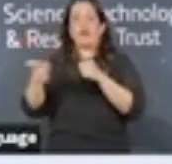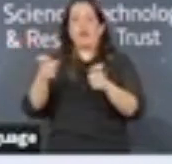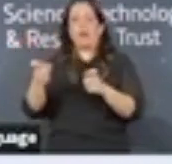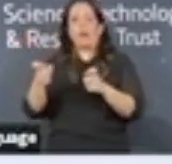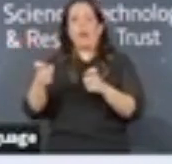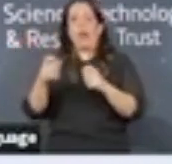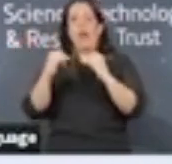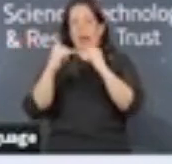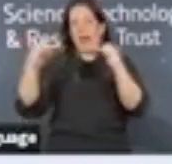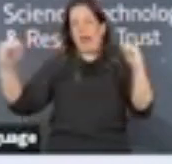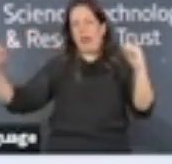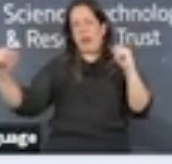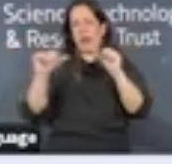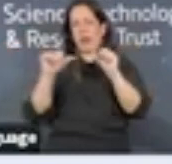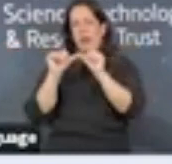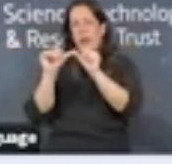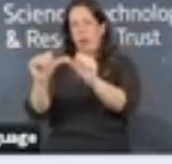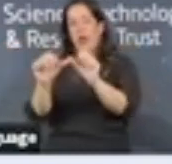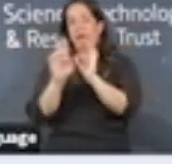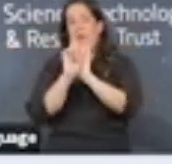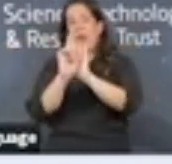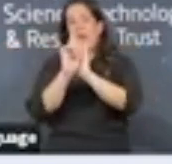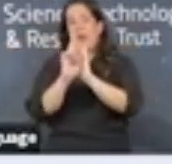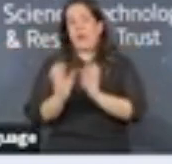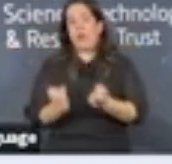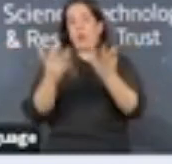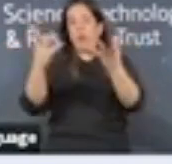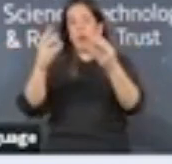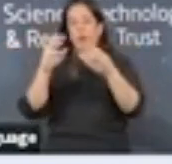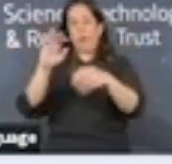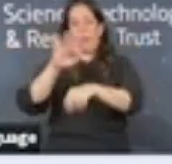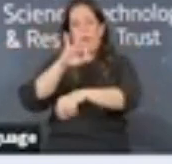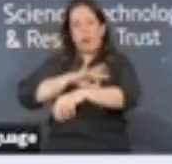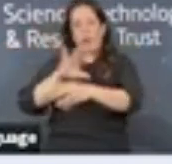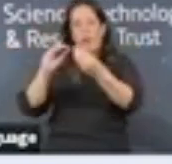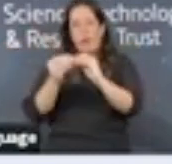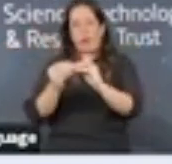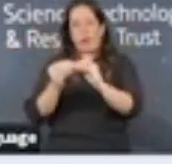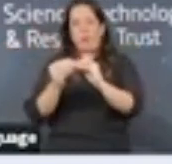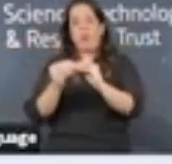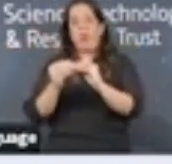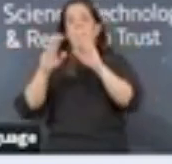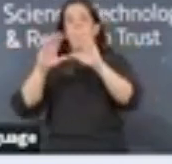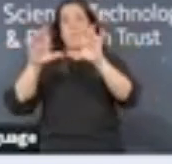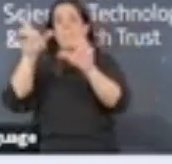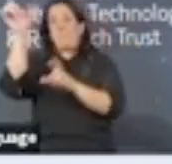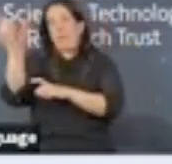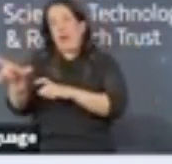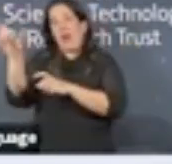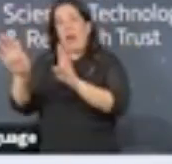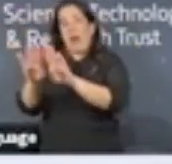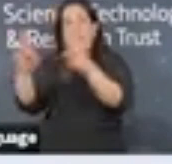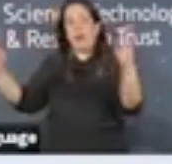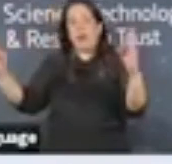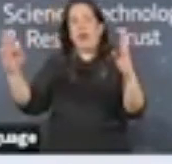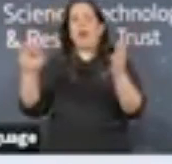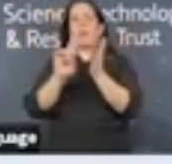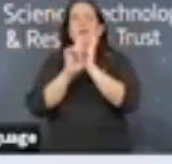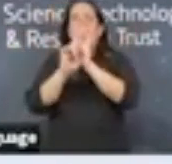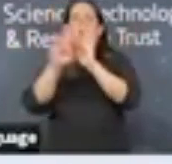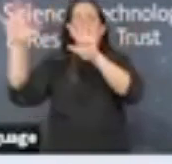continua representa el número de mosquitos, las barras abiertas representan la lluvia y